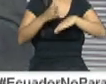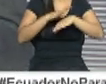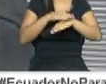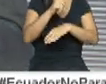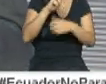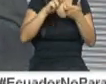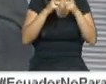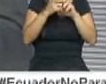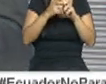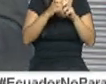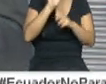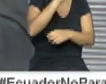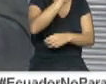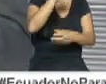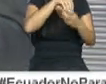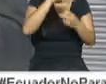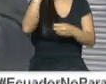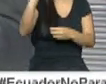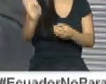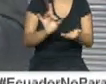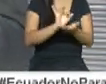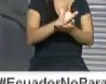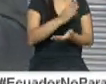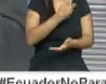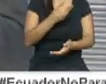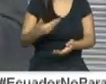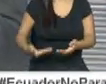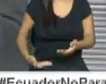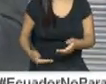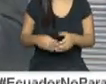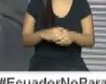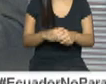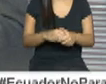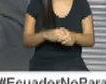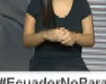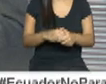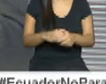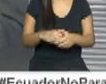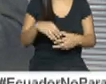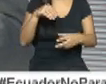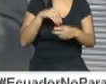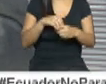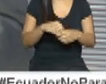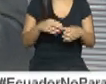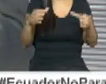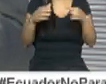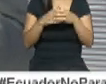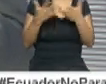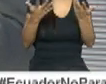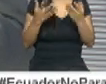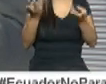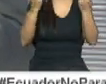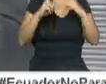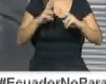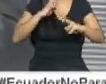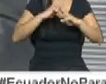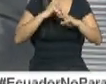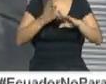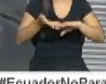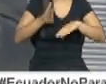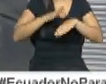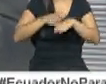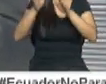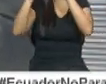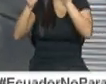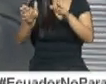golpe de Estado y la destitución en contra de la presidenta de Brasil, Dilma Rousseff. y también hemos hablado respecto a la relación que